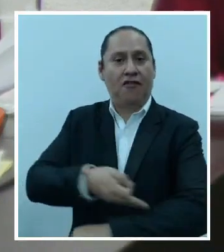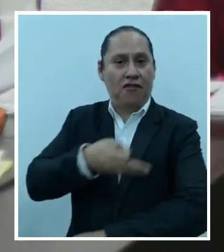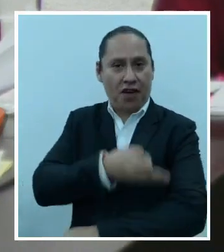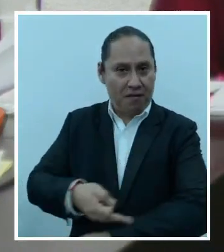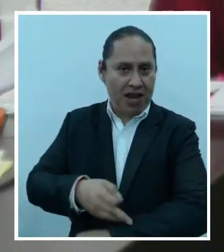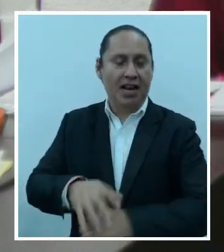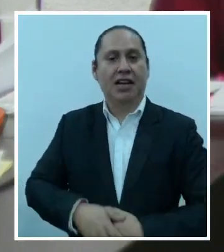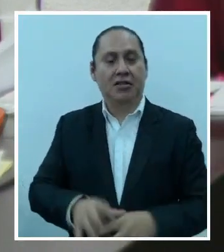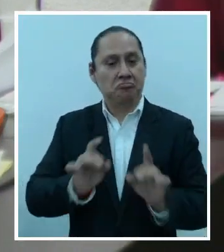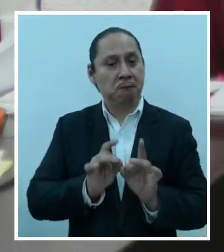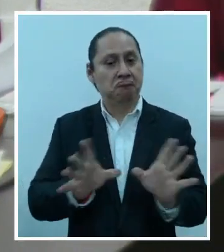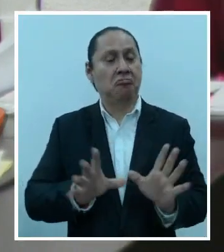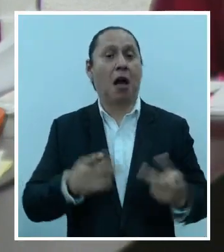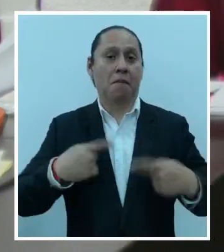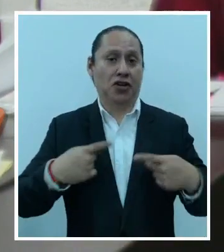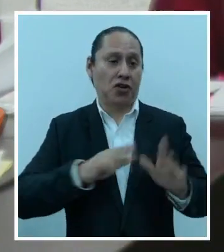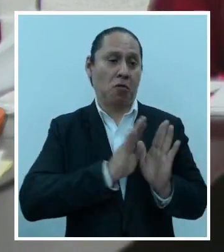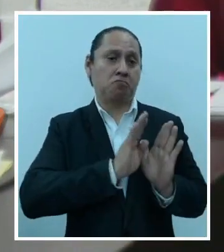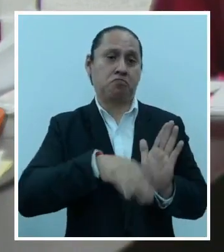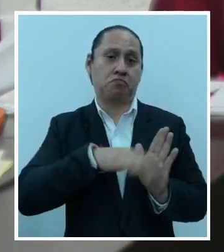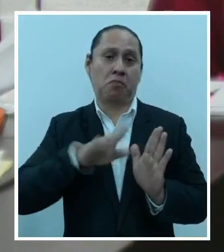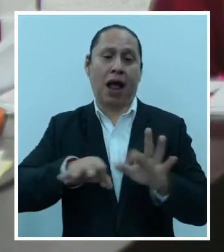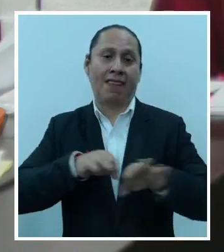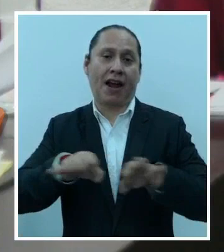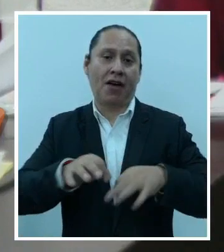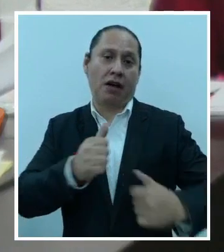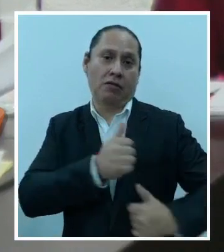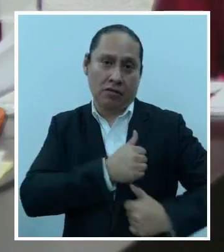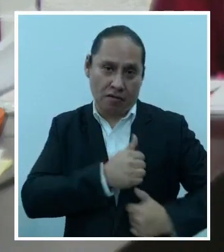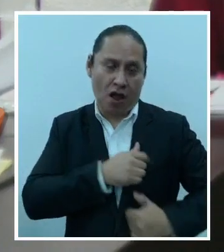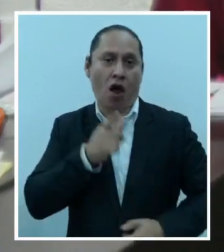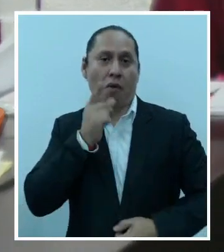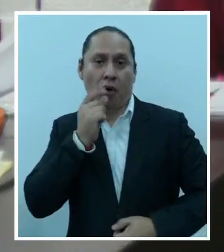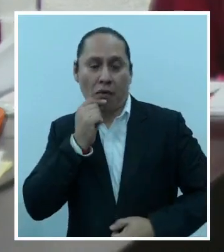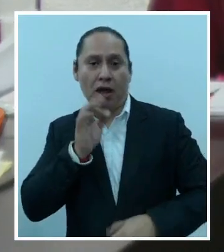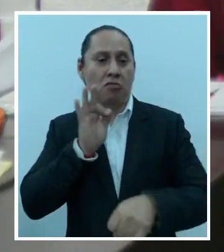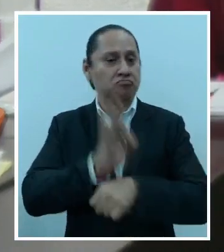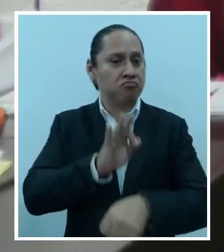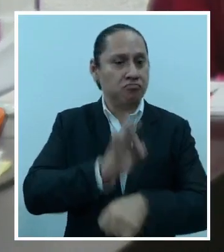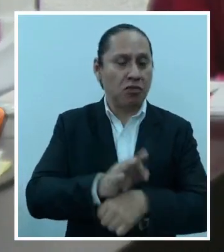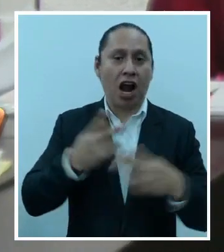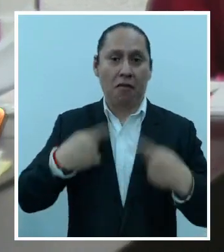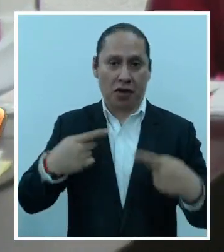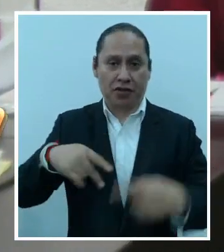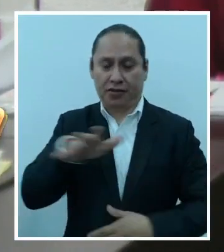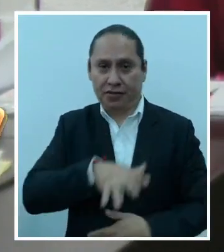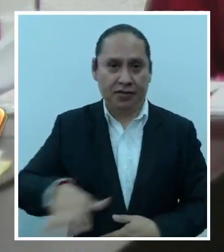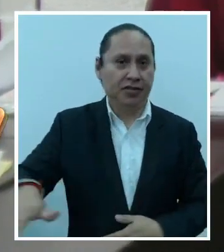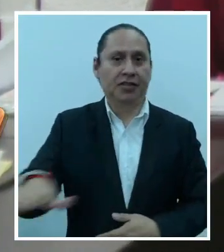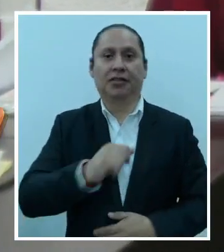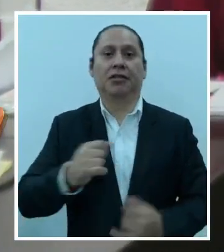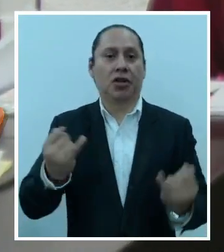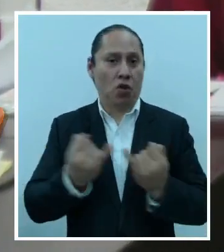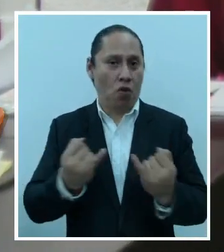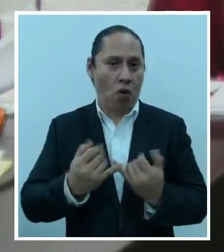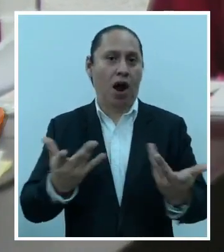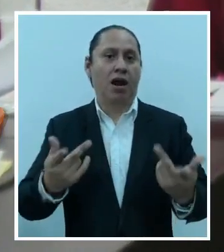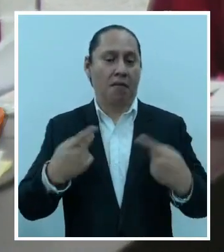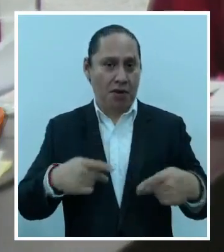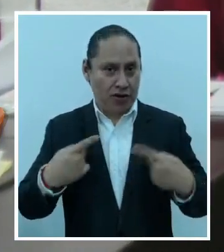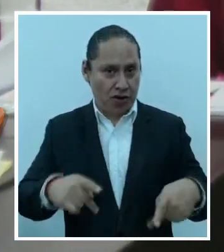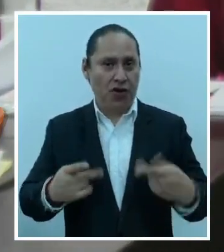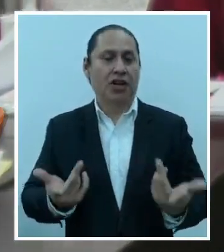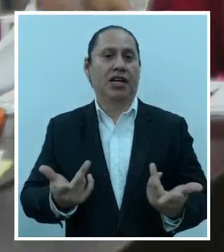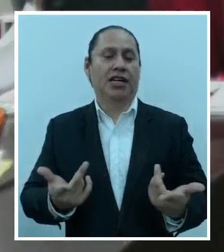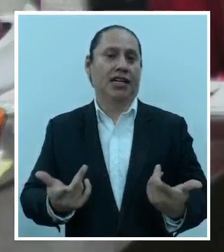elementos caídos en cumplimiento de su diber protegiendo a la ciudadanía chapaneca tanto de los elementos de seguridad